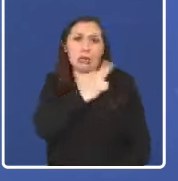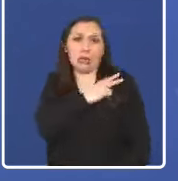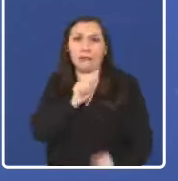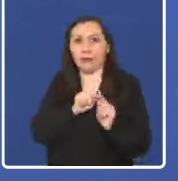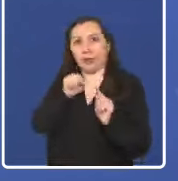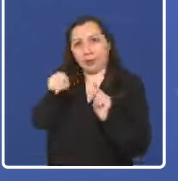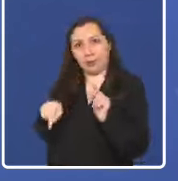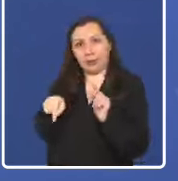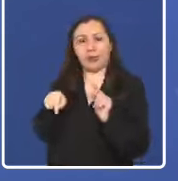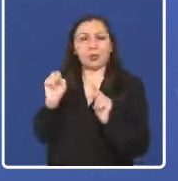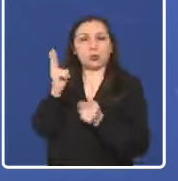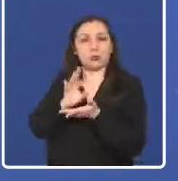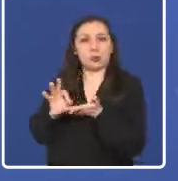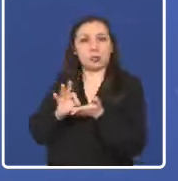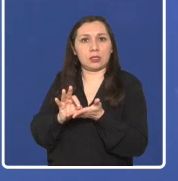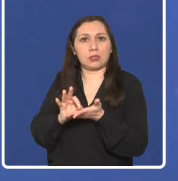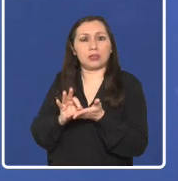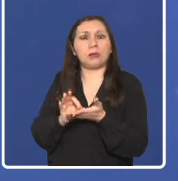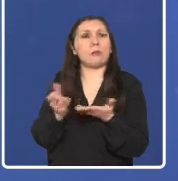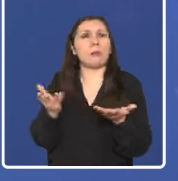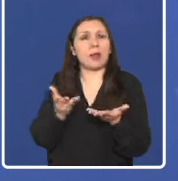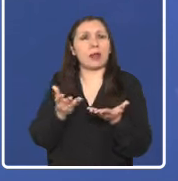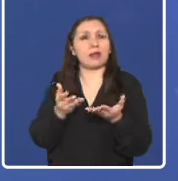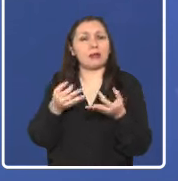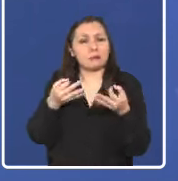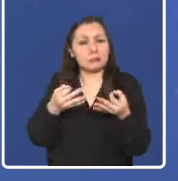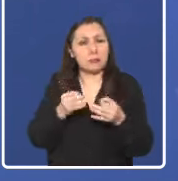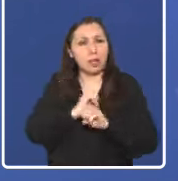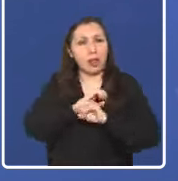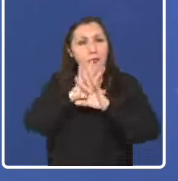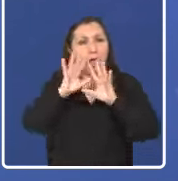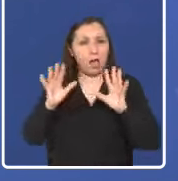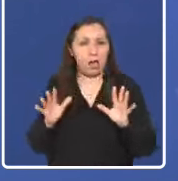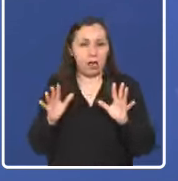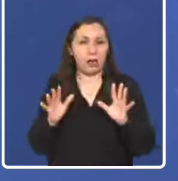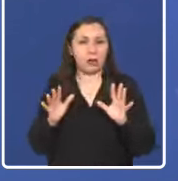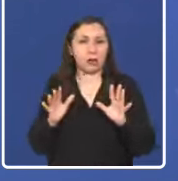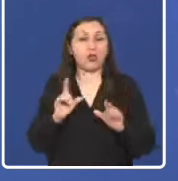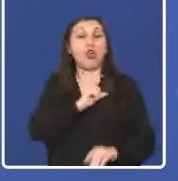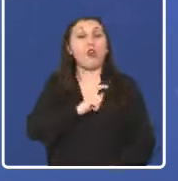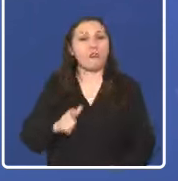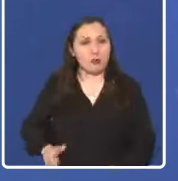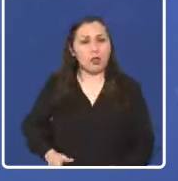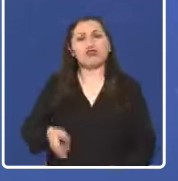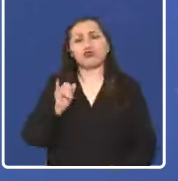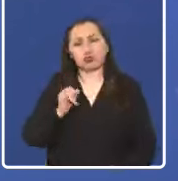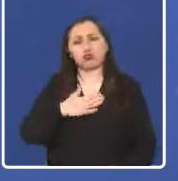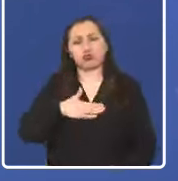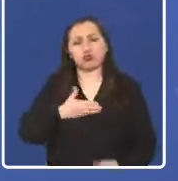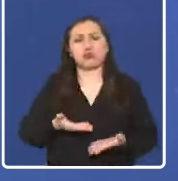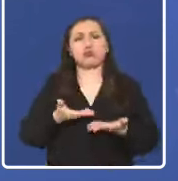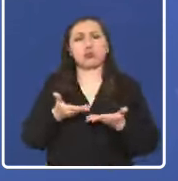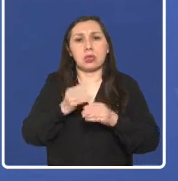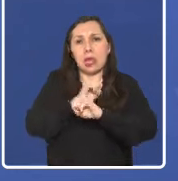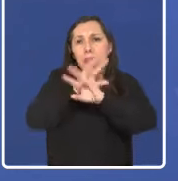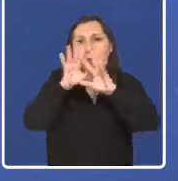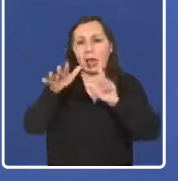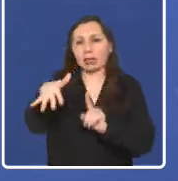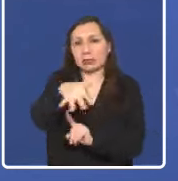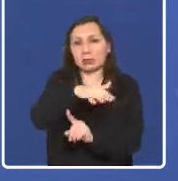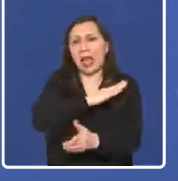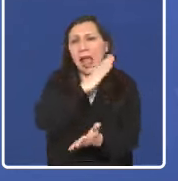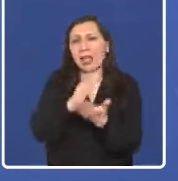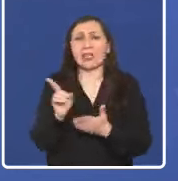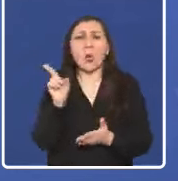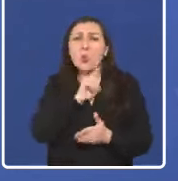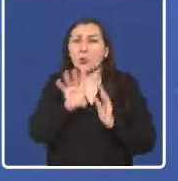del subsecretario, más bien es para finalmente poder aclarar, digamos, que el gobierno está dispuesto a poder a esclarecer esta situación hasta